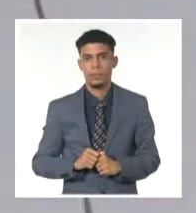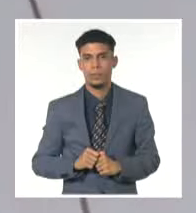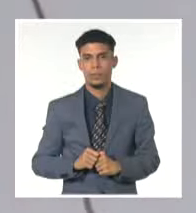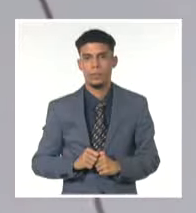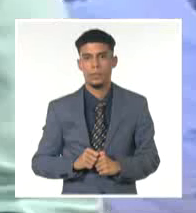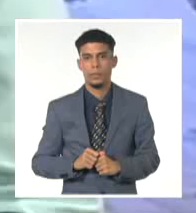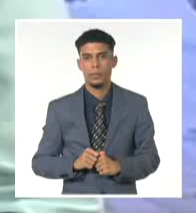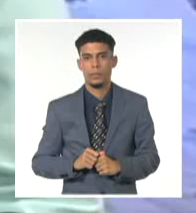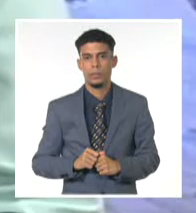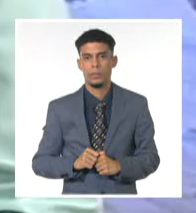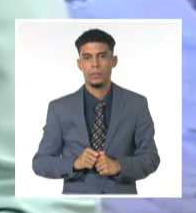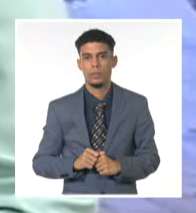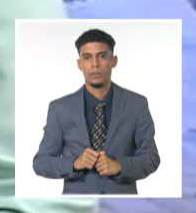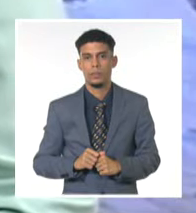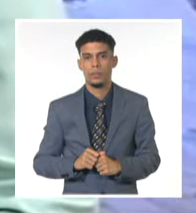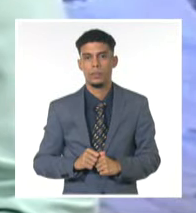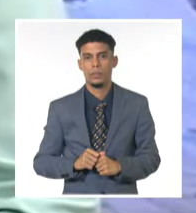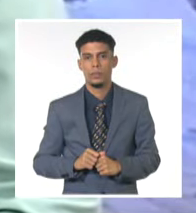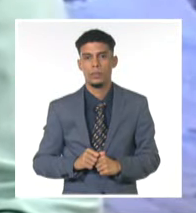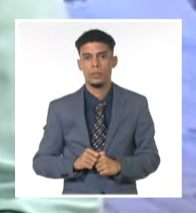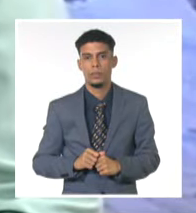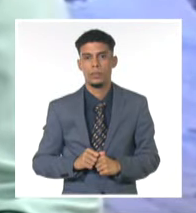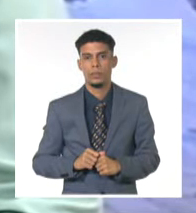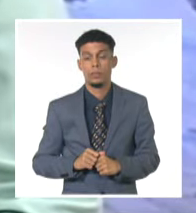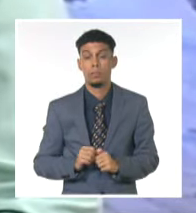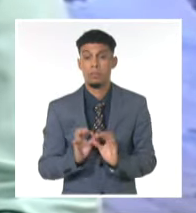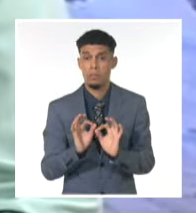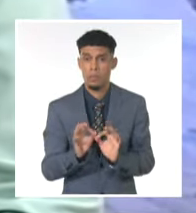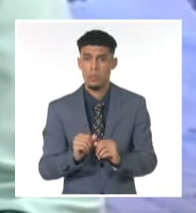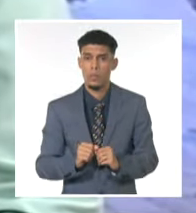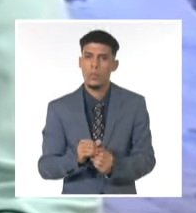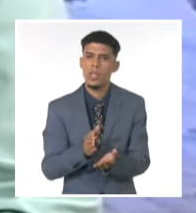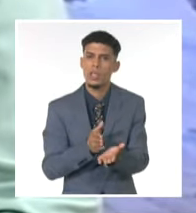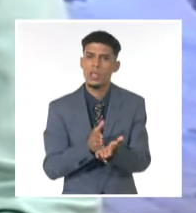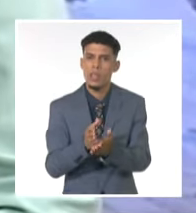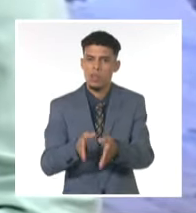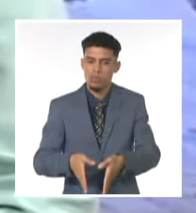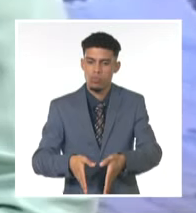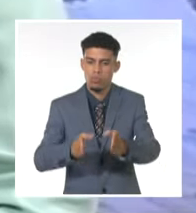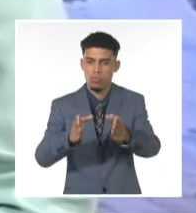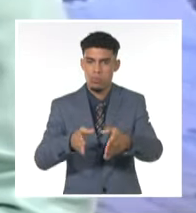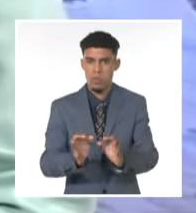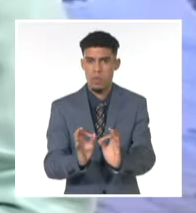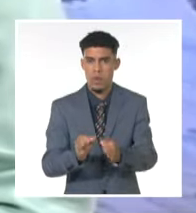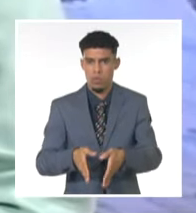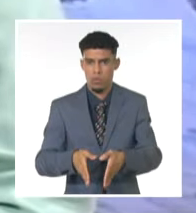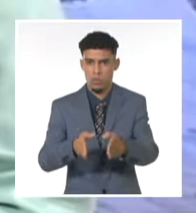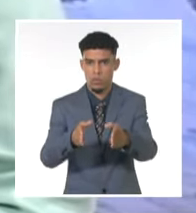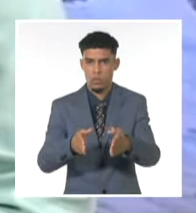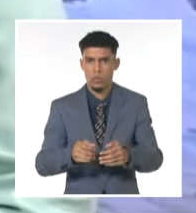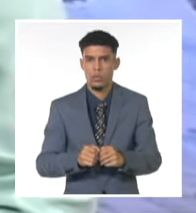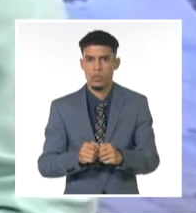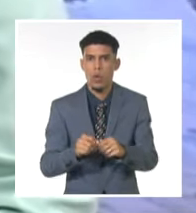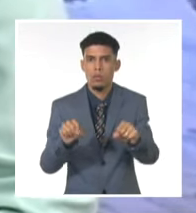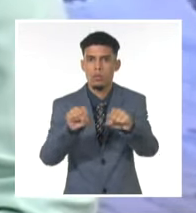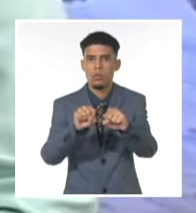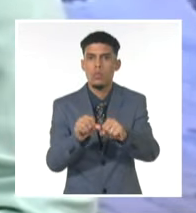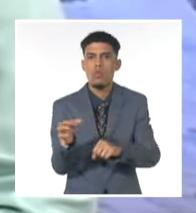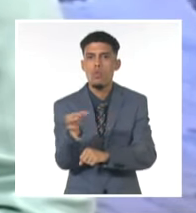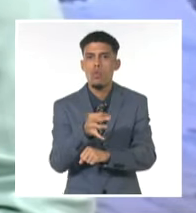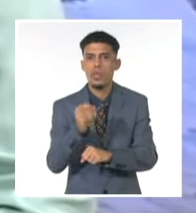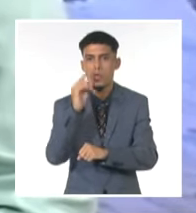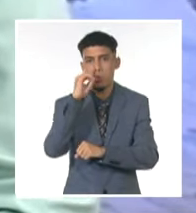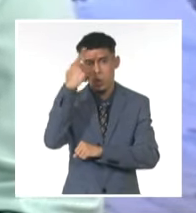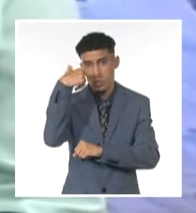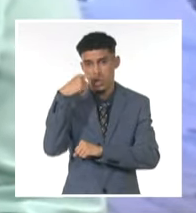espacio informativo. Aún y cuando existe un vial alternativo que une los municipios de San Antonio